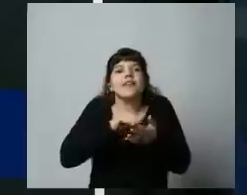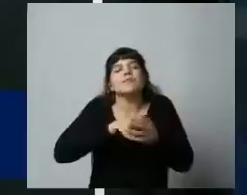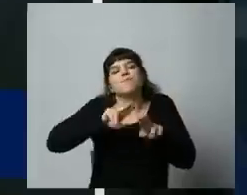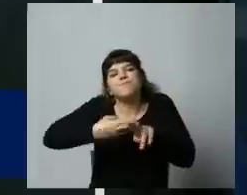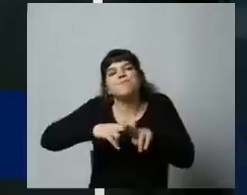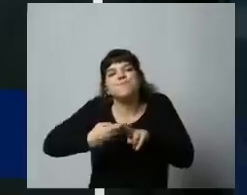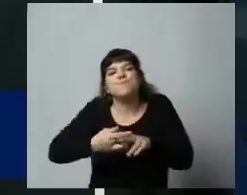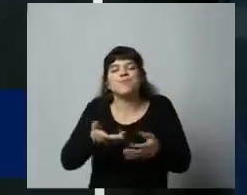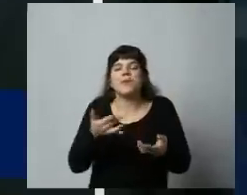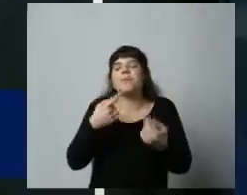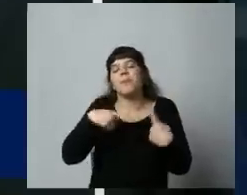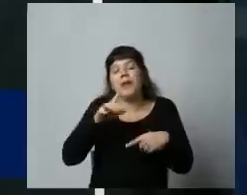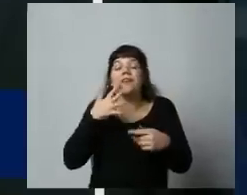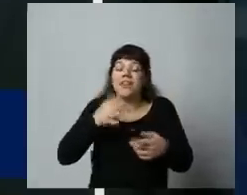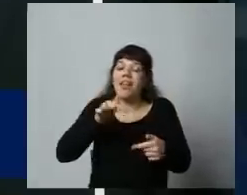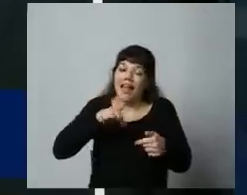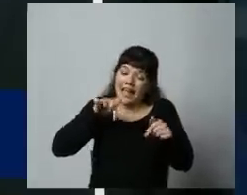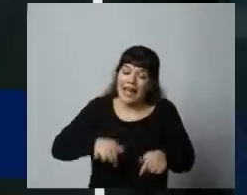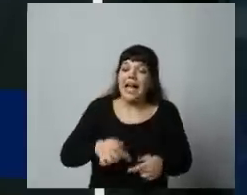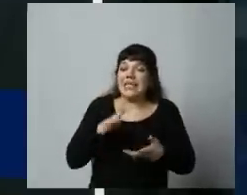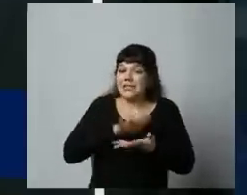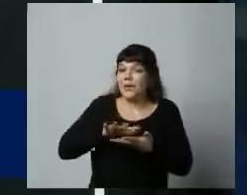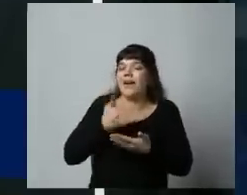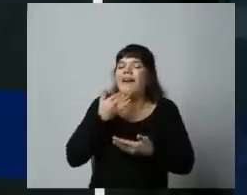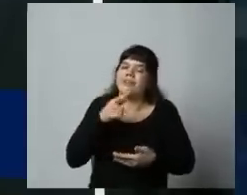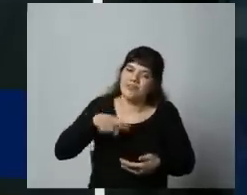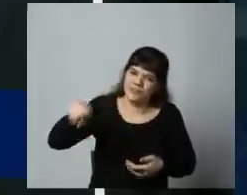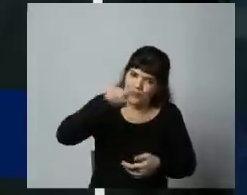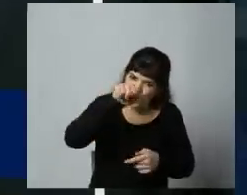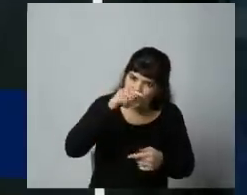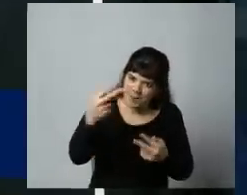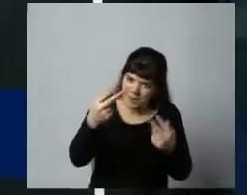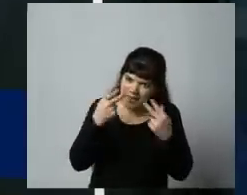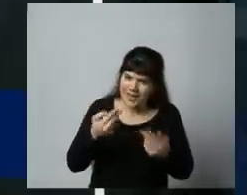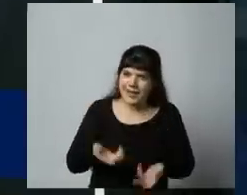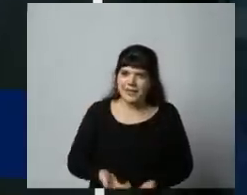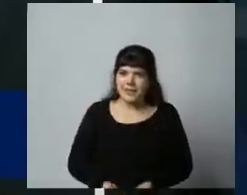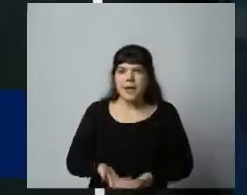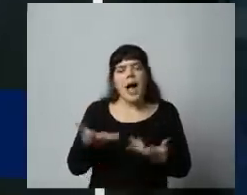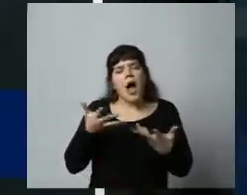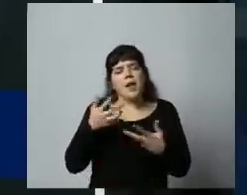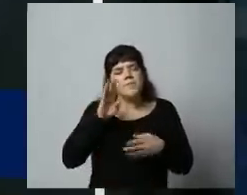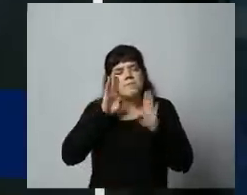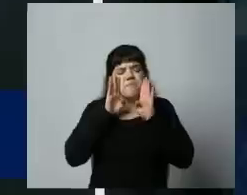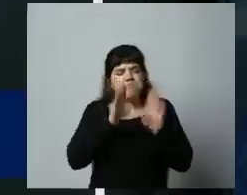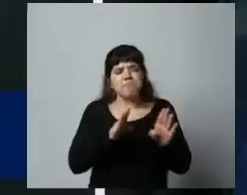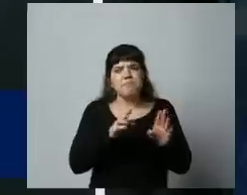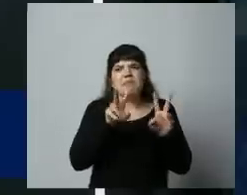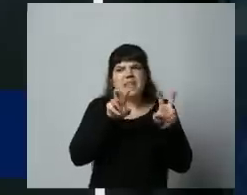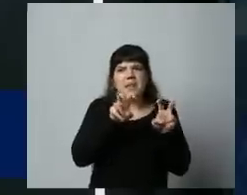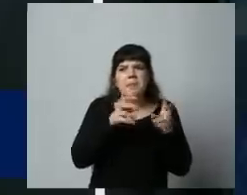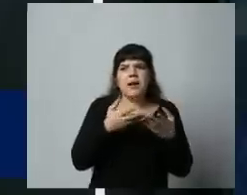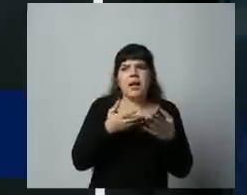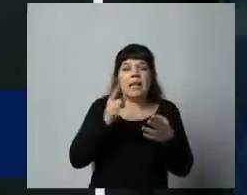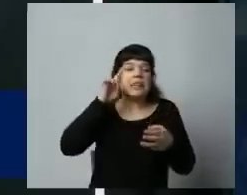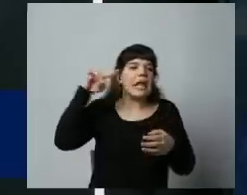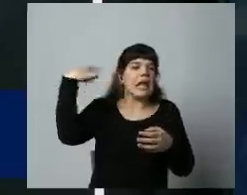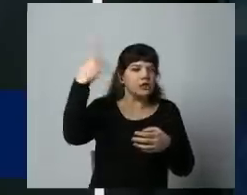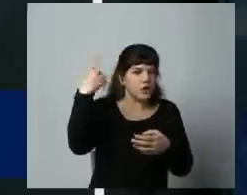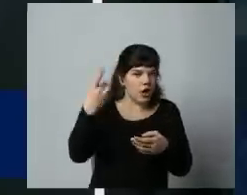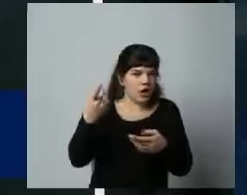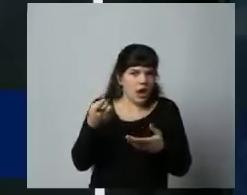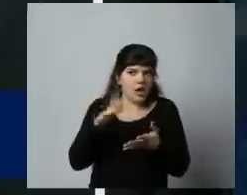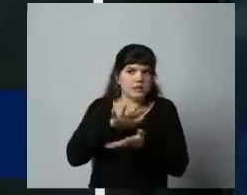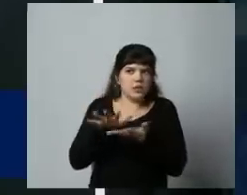gracias a vos que nos estás mirando y que nos estás apoyando y ayudando a difundir este programa nos metemos un poquito en el panorama inter nacional porque